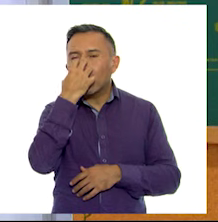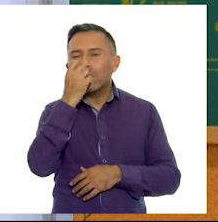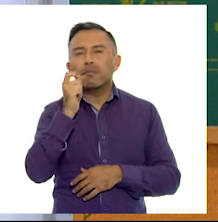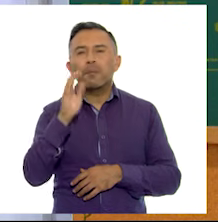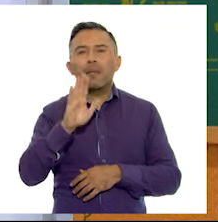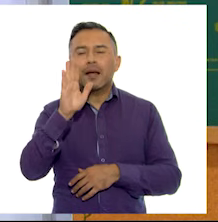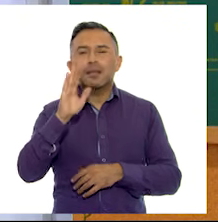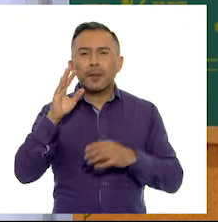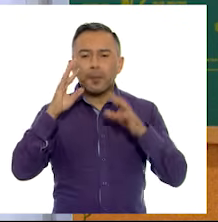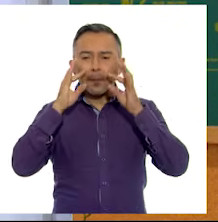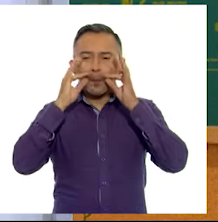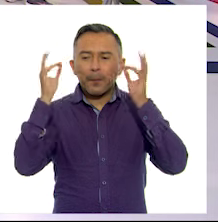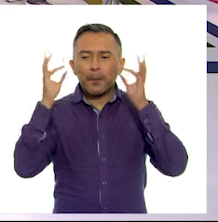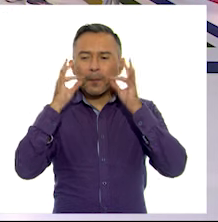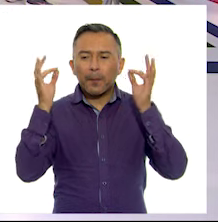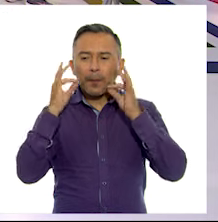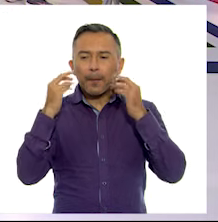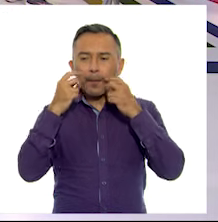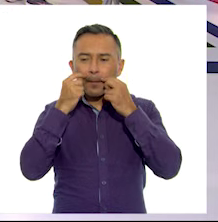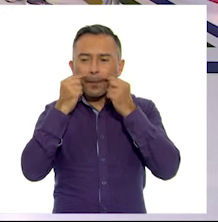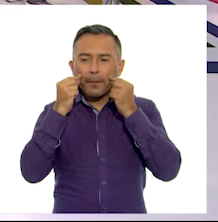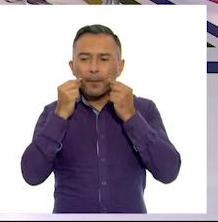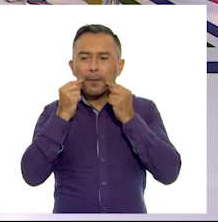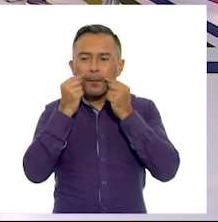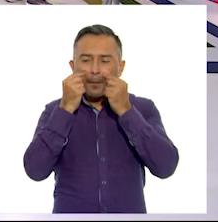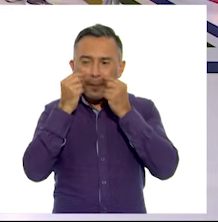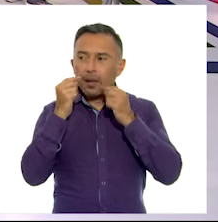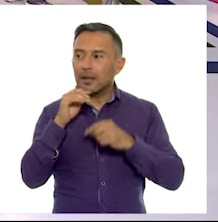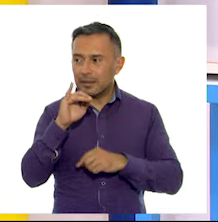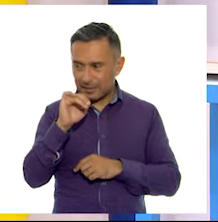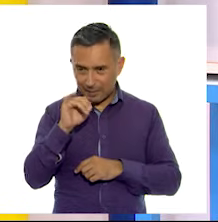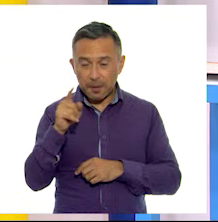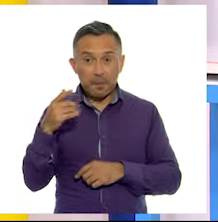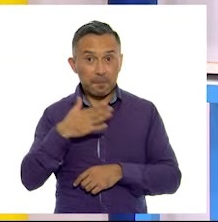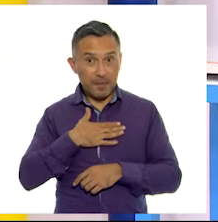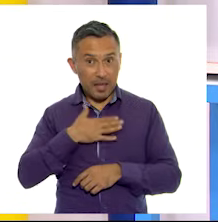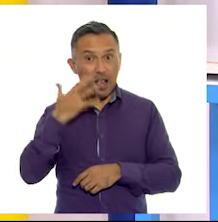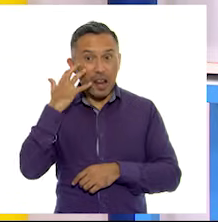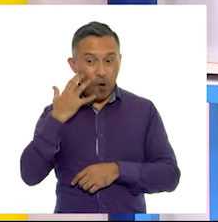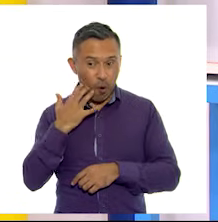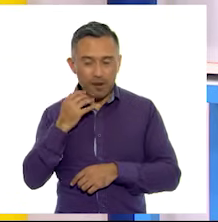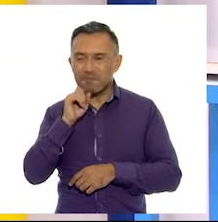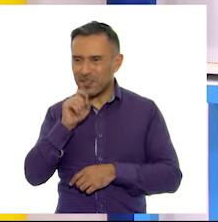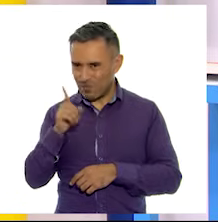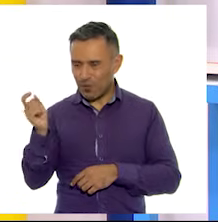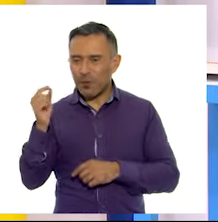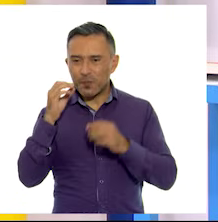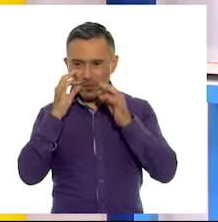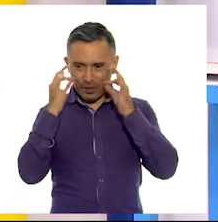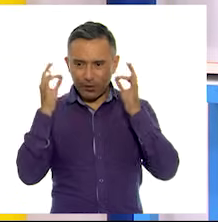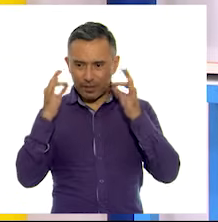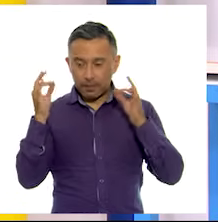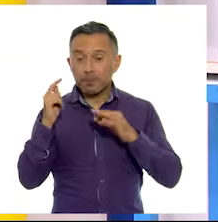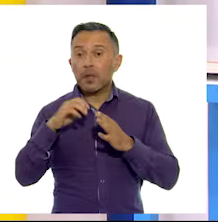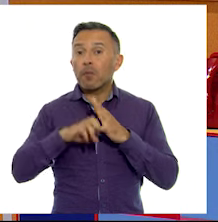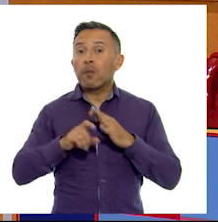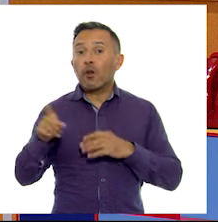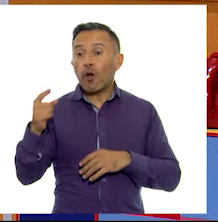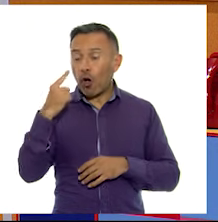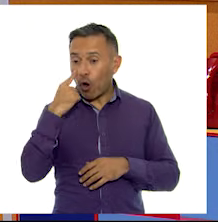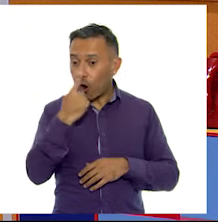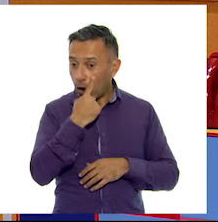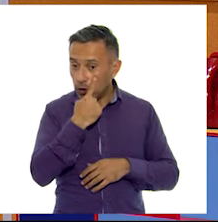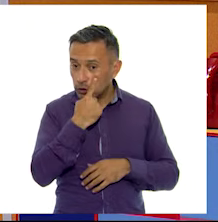bigotes, no? Sí. También mi león va a tener bigotes. Y, por ejemplo, los ojos, ¿qué